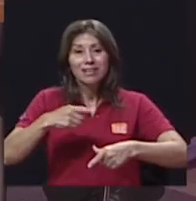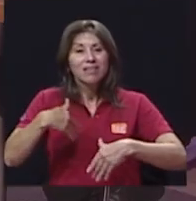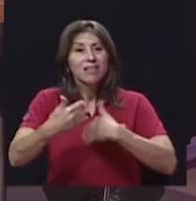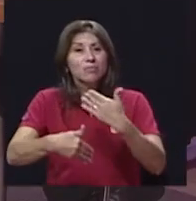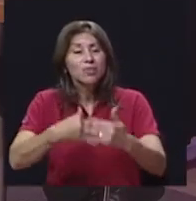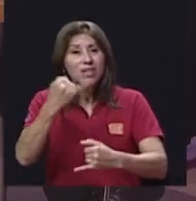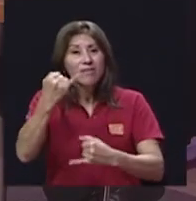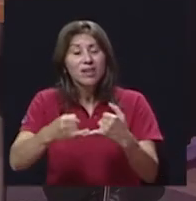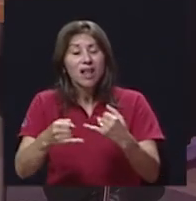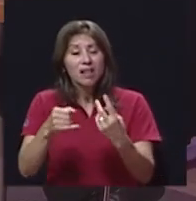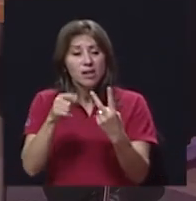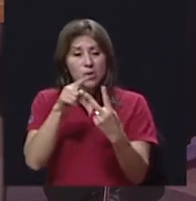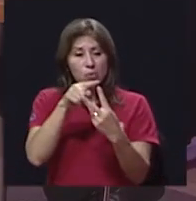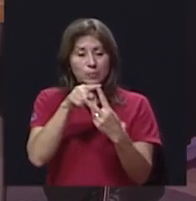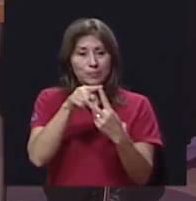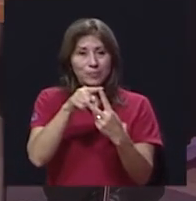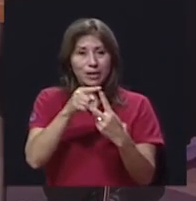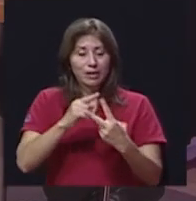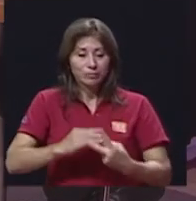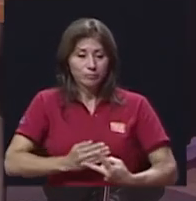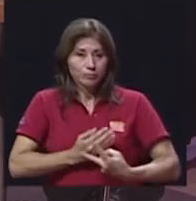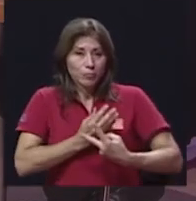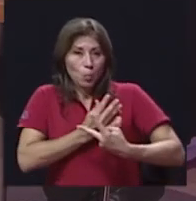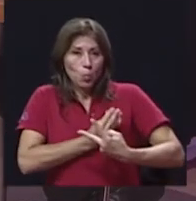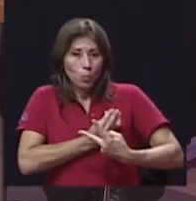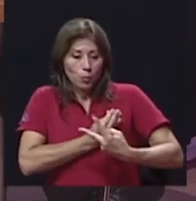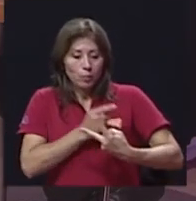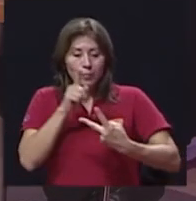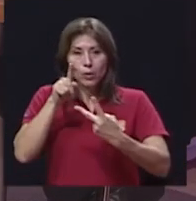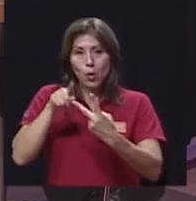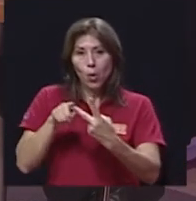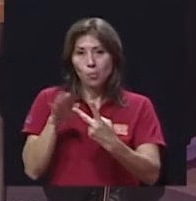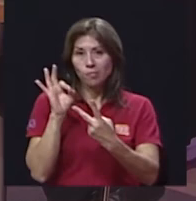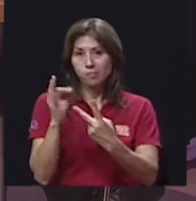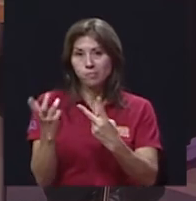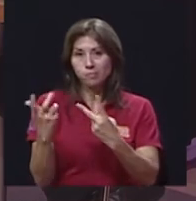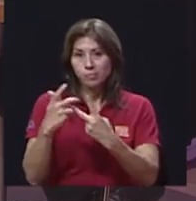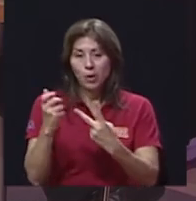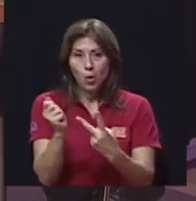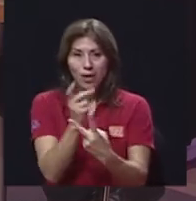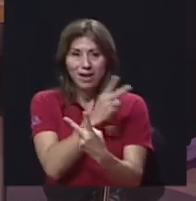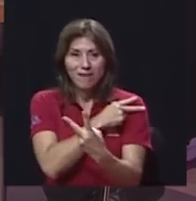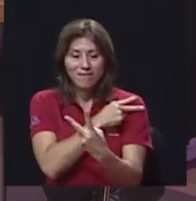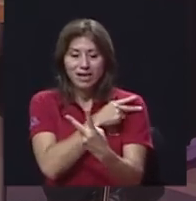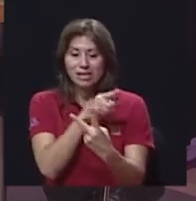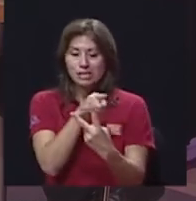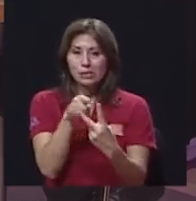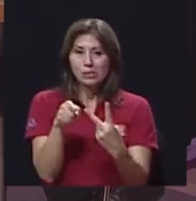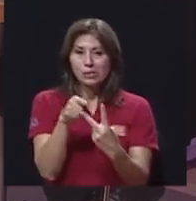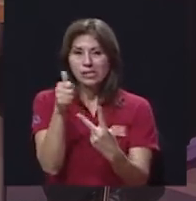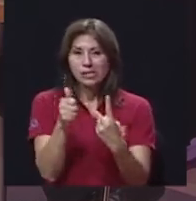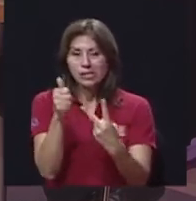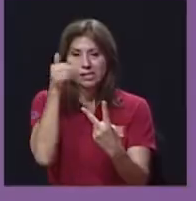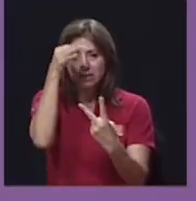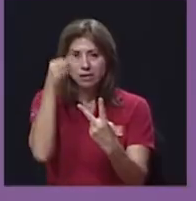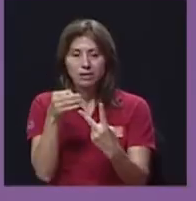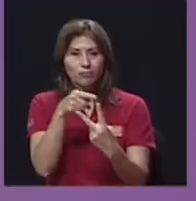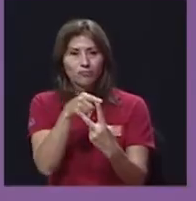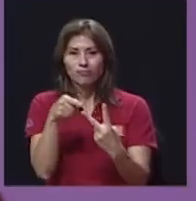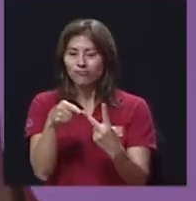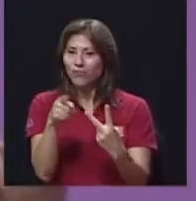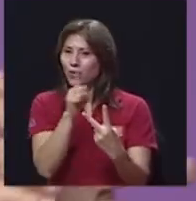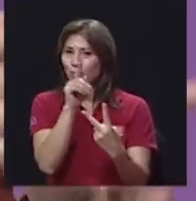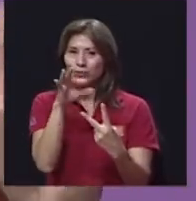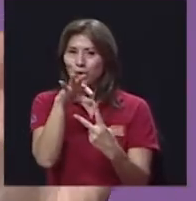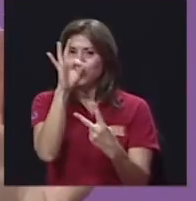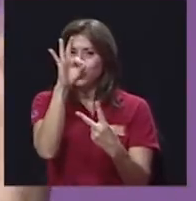o la lactancia de los hijos o quedar bien con el jefe eso no es una opción verdad eso es eso es una decisión